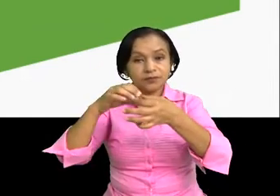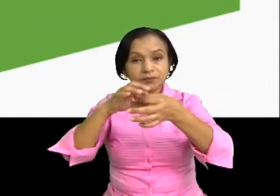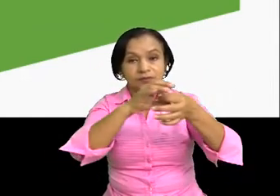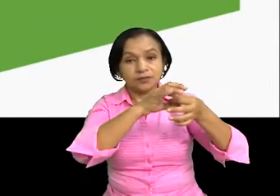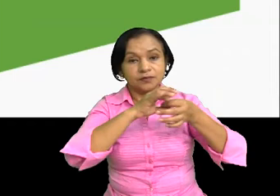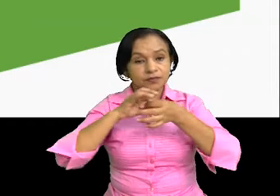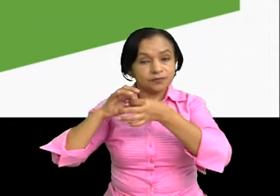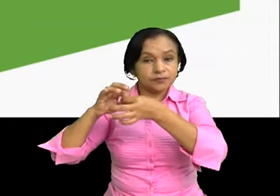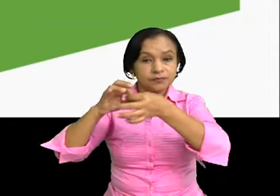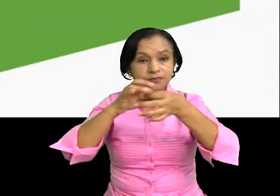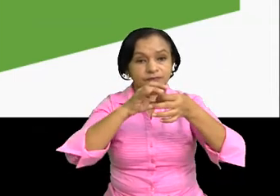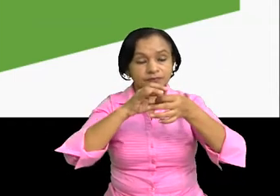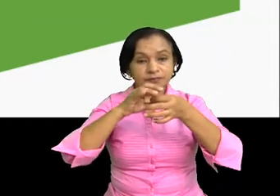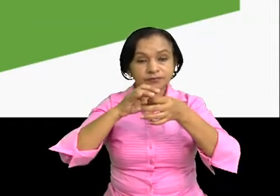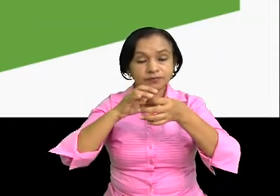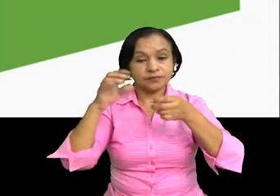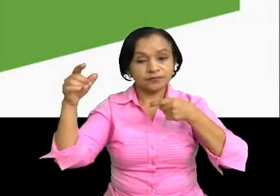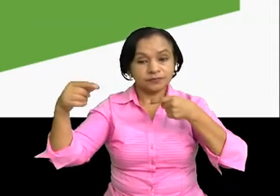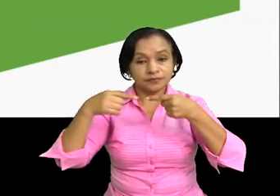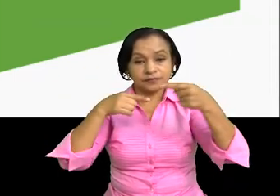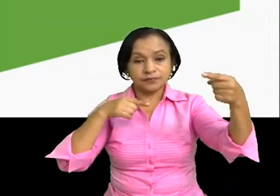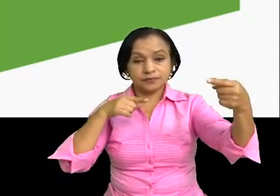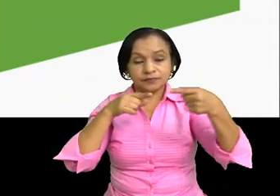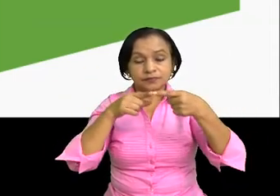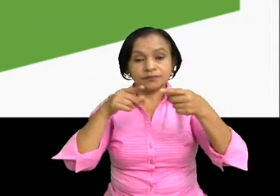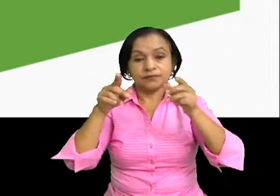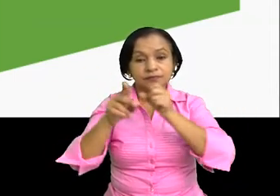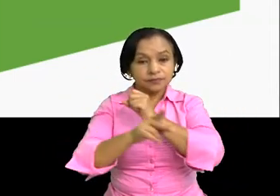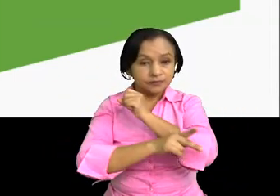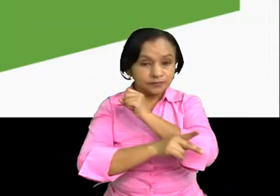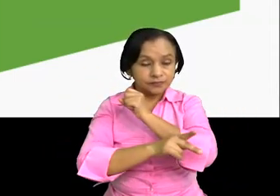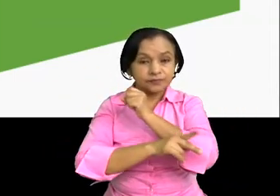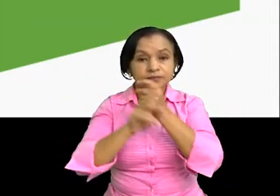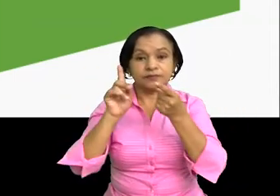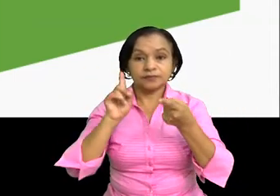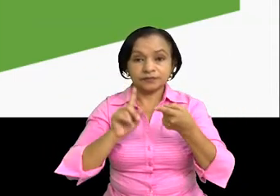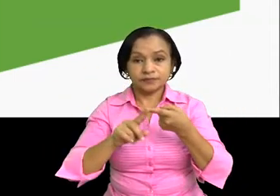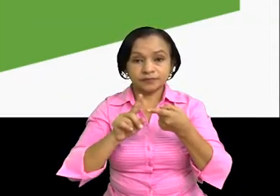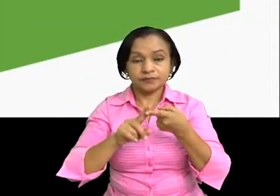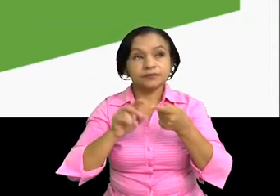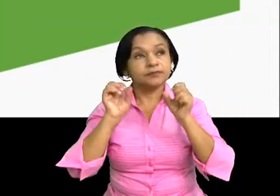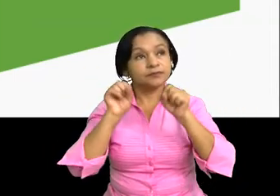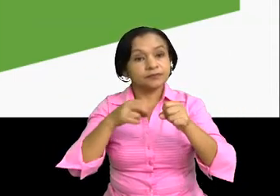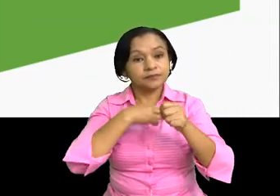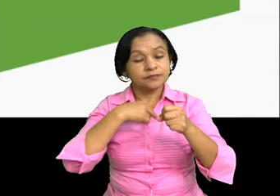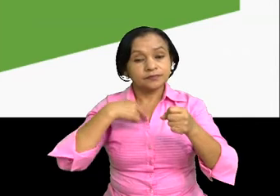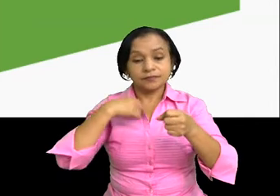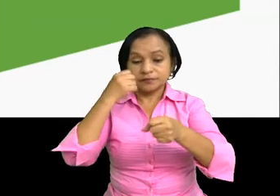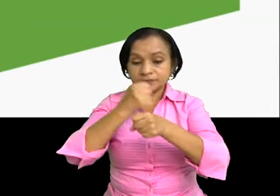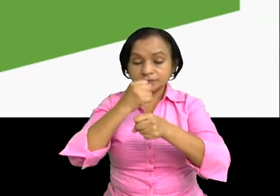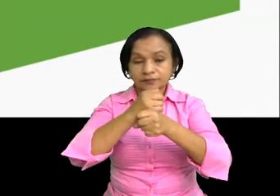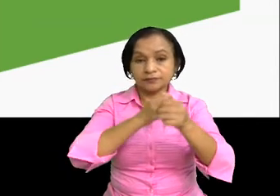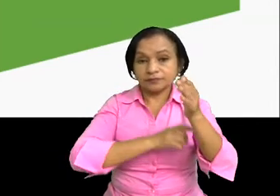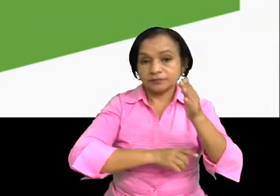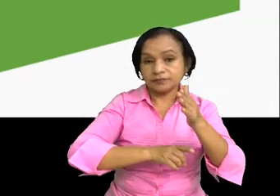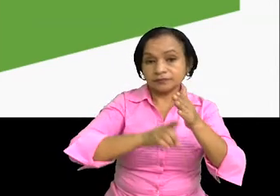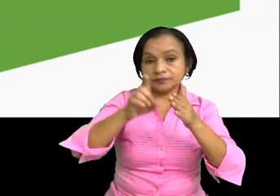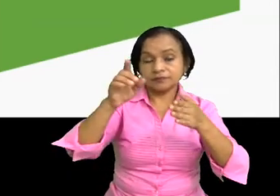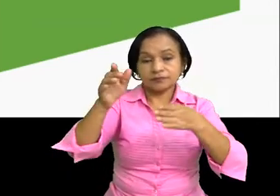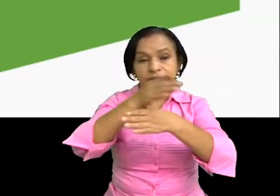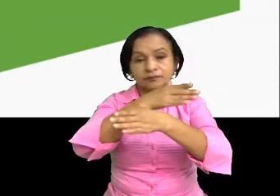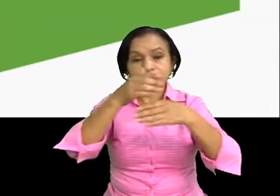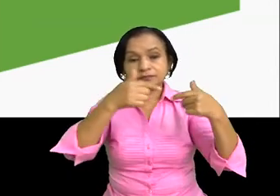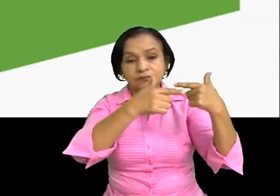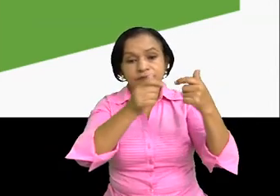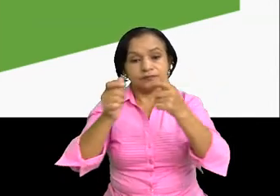en este, en esta estrategia de país para llevar obras de progreso a amplios sectores de la